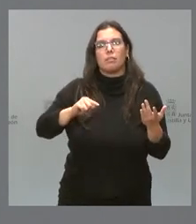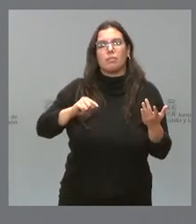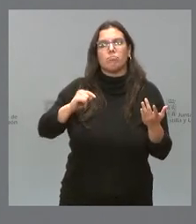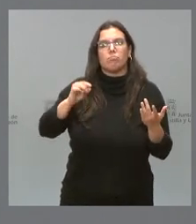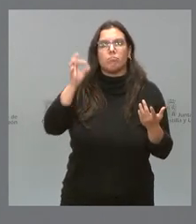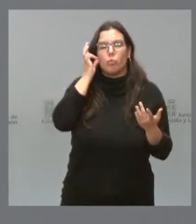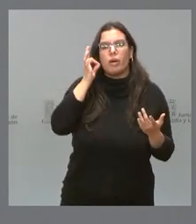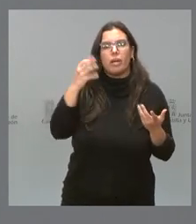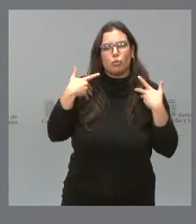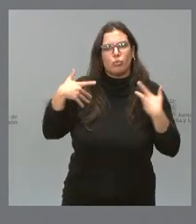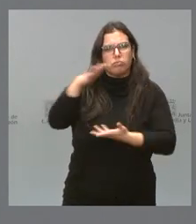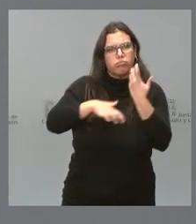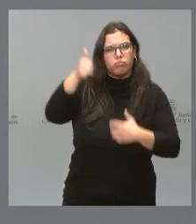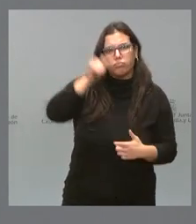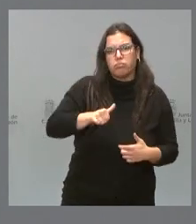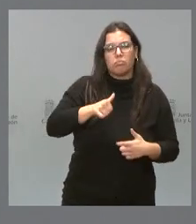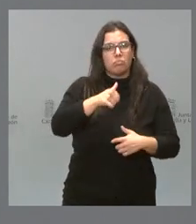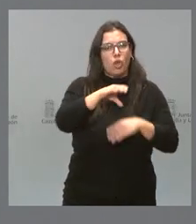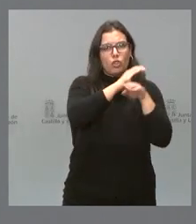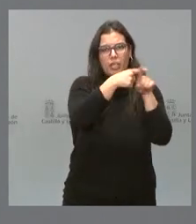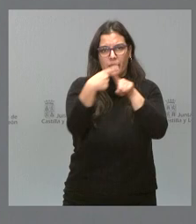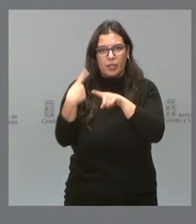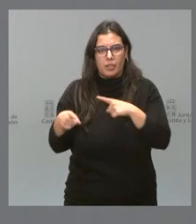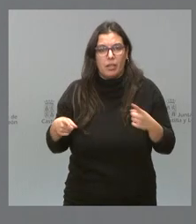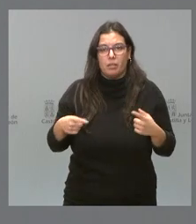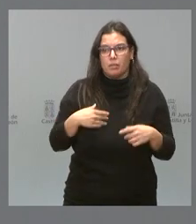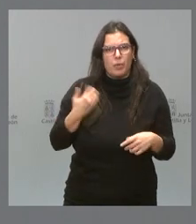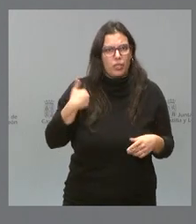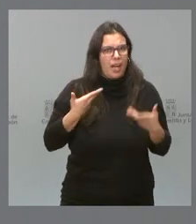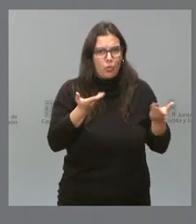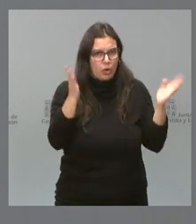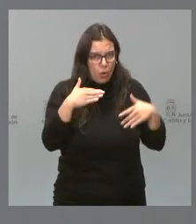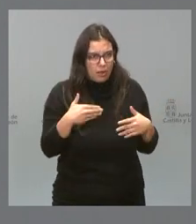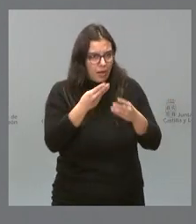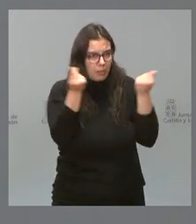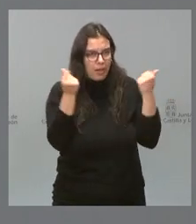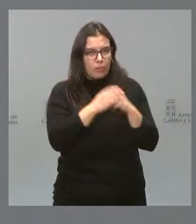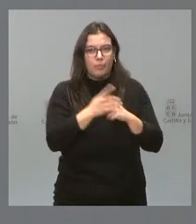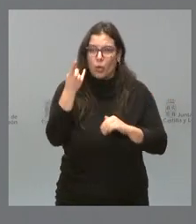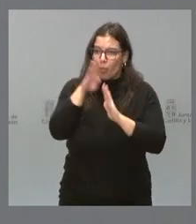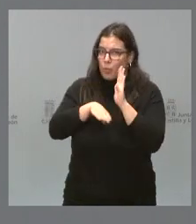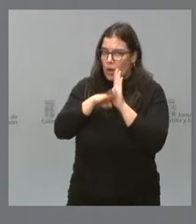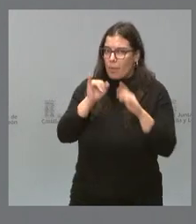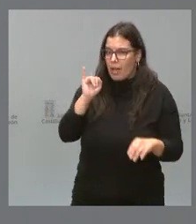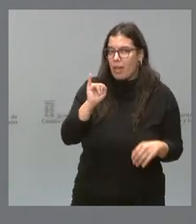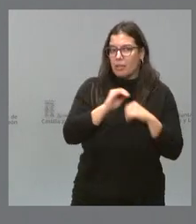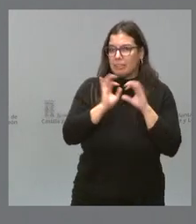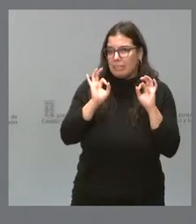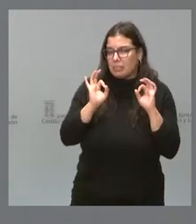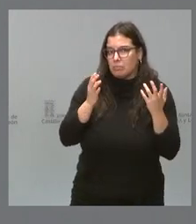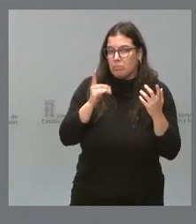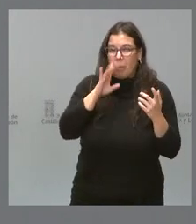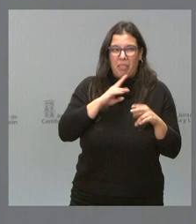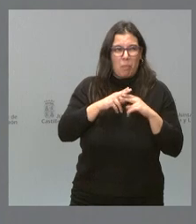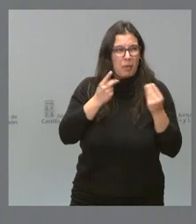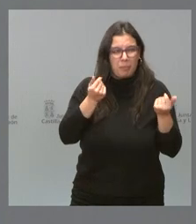y lo va a seguir haciendo en el futuro se ha eliminado la ayuda ya no está hay un programa que es el programa dique creo recordar que se llama